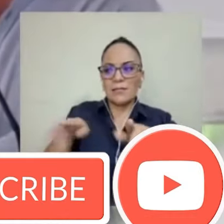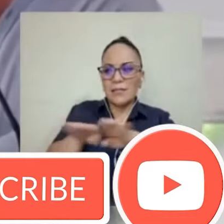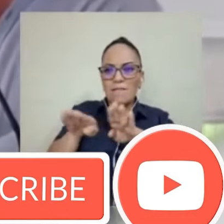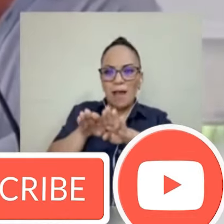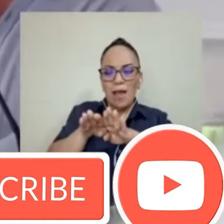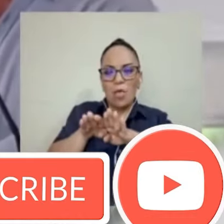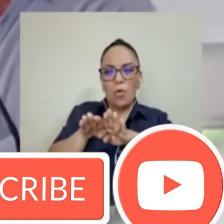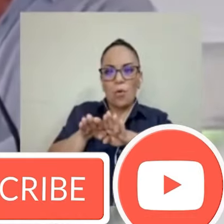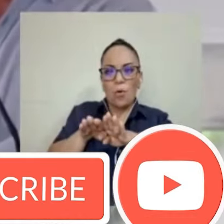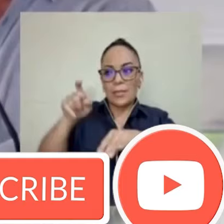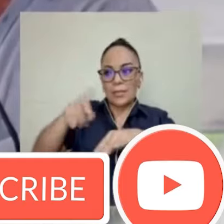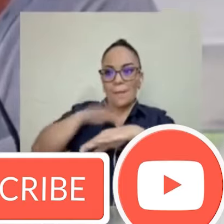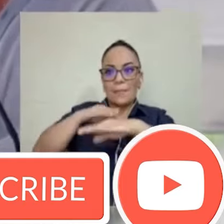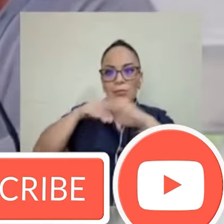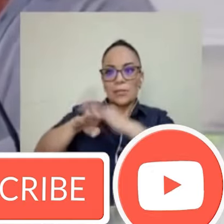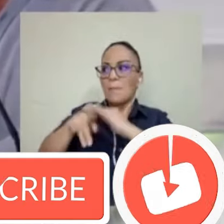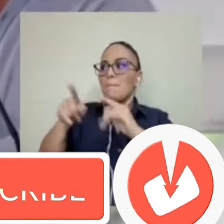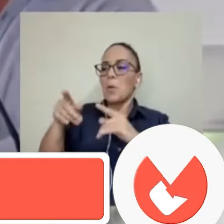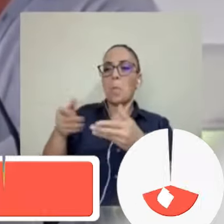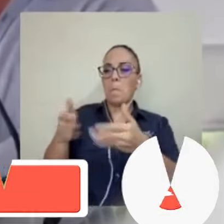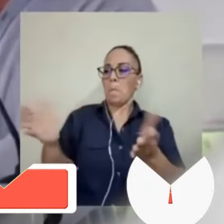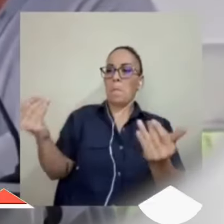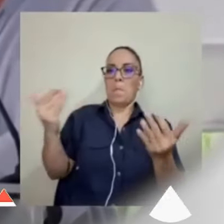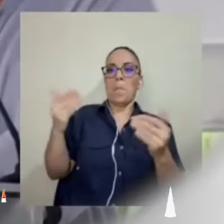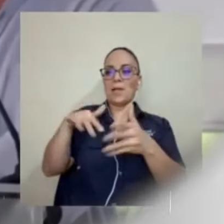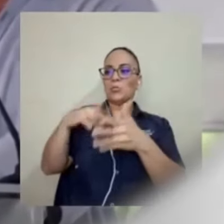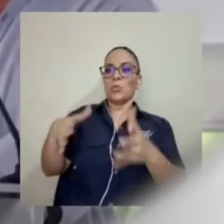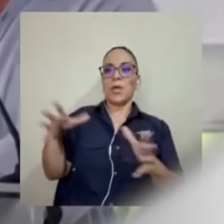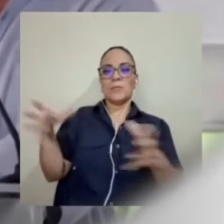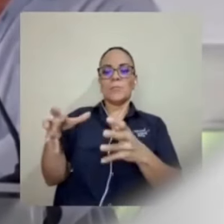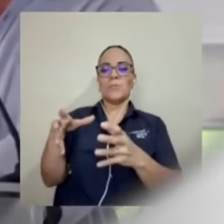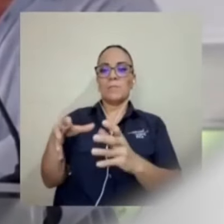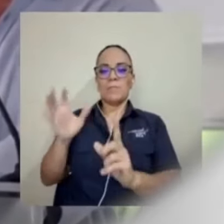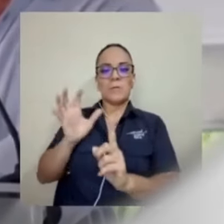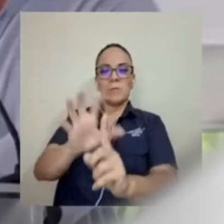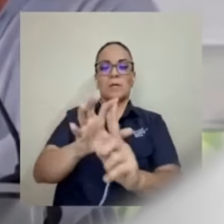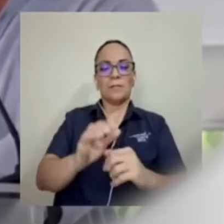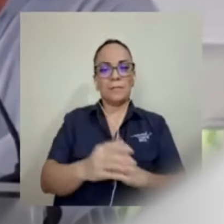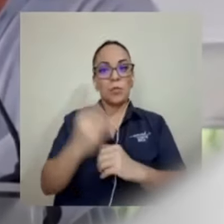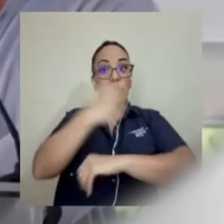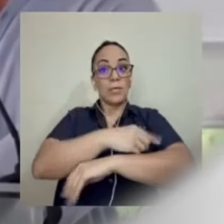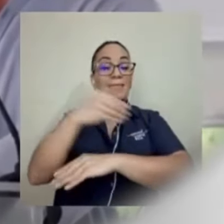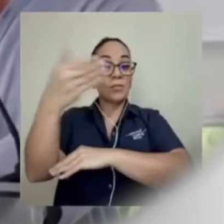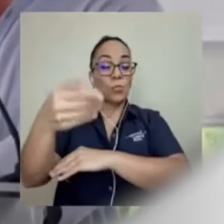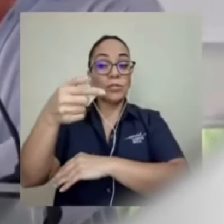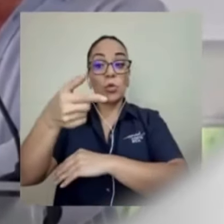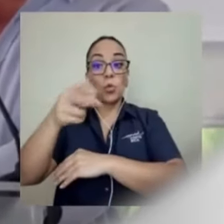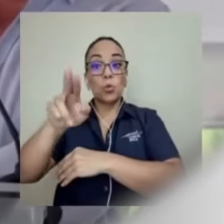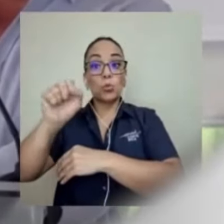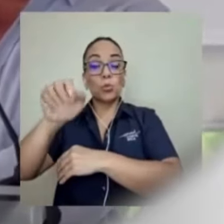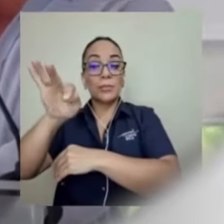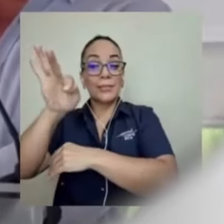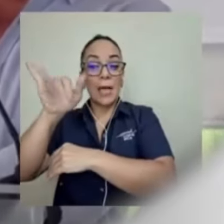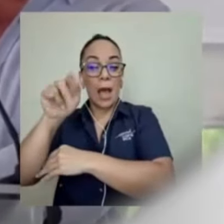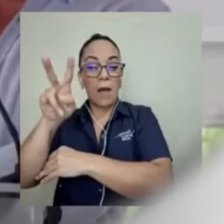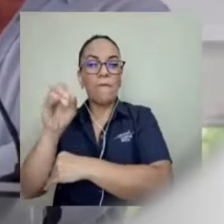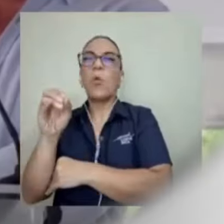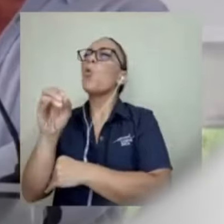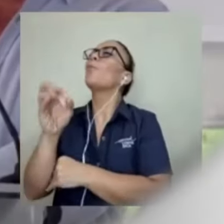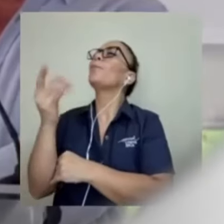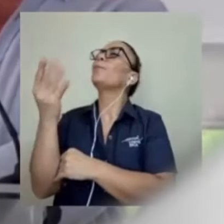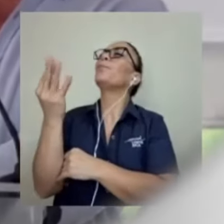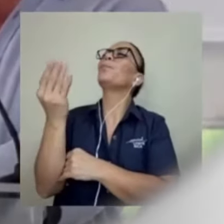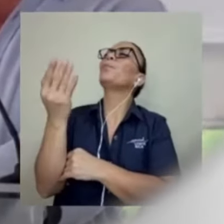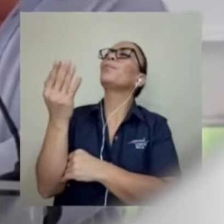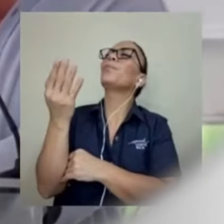necesita permiso para entrar y después al día siguiente sale Gustavo eh Qué